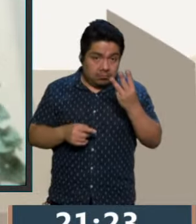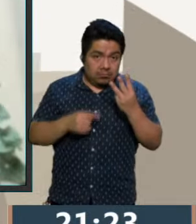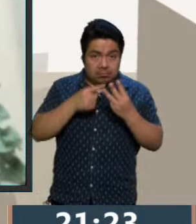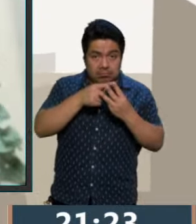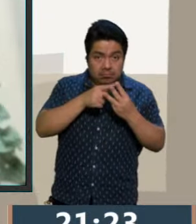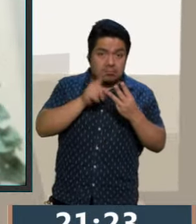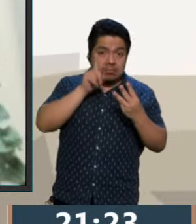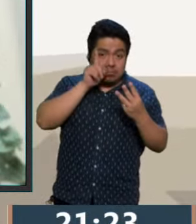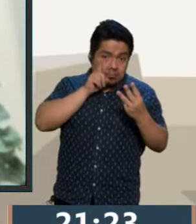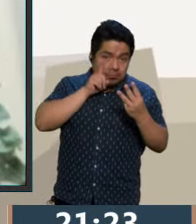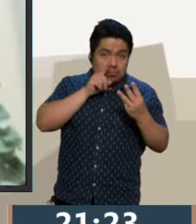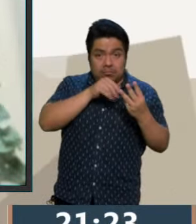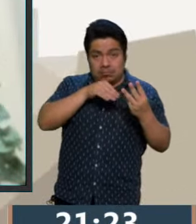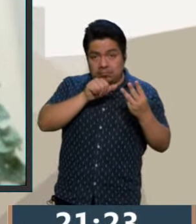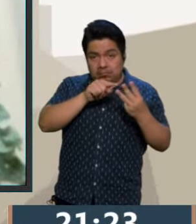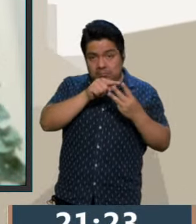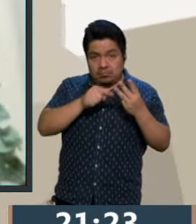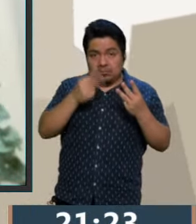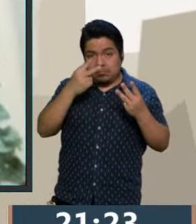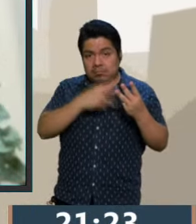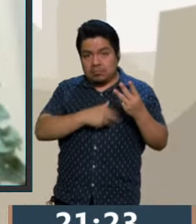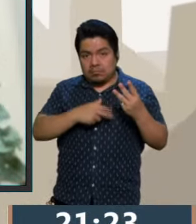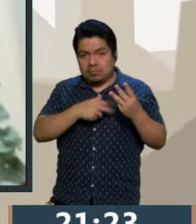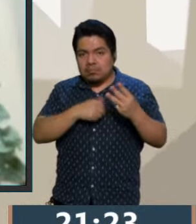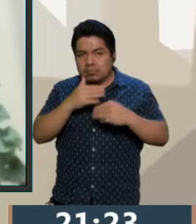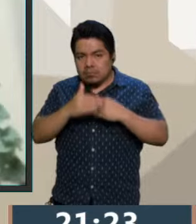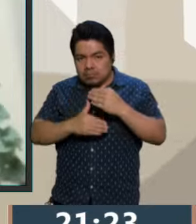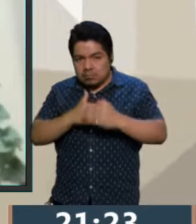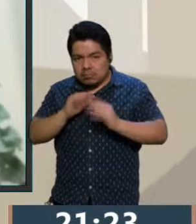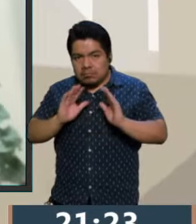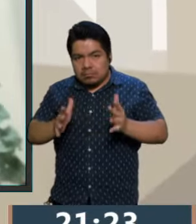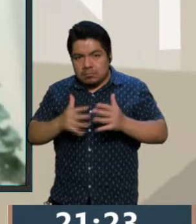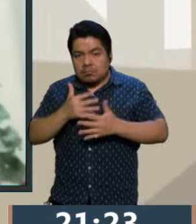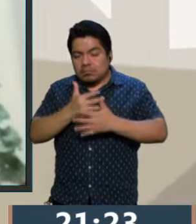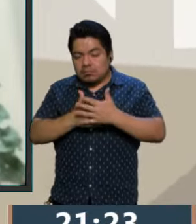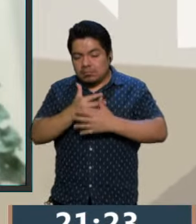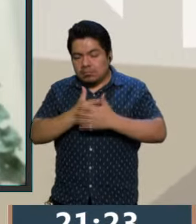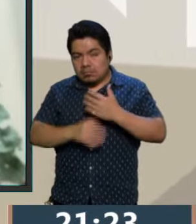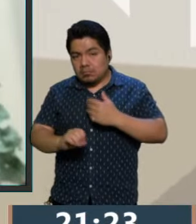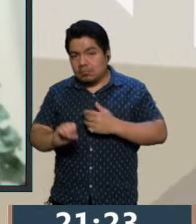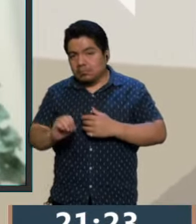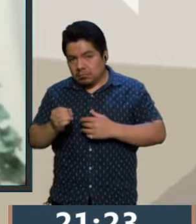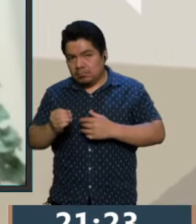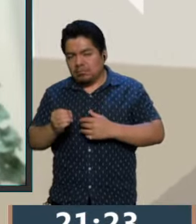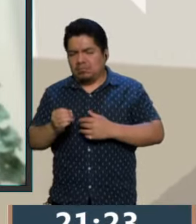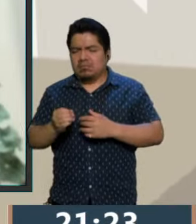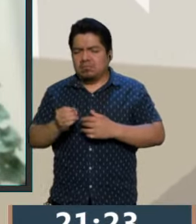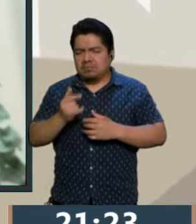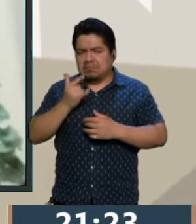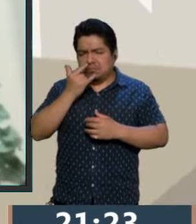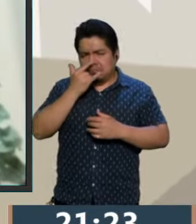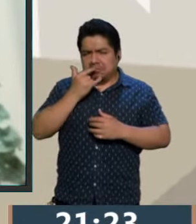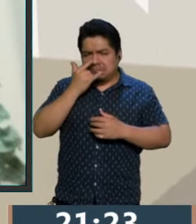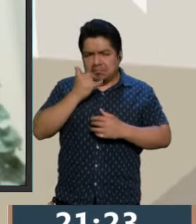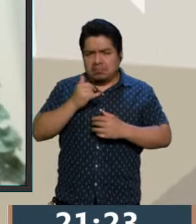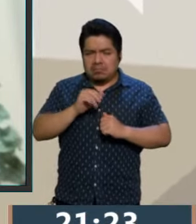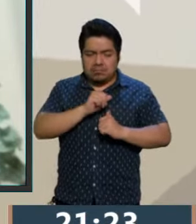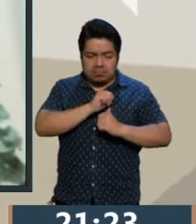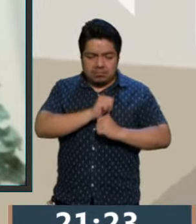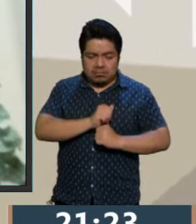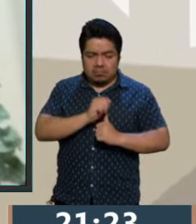tanto María Amparo Casar como sus dos hijos, tramitándola, y el Ujú. mismo 15 de octubre, lo cual también llama la atención, las